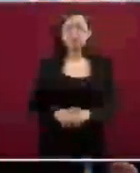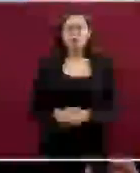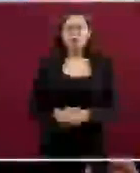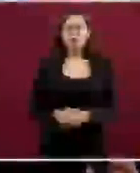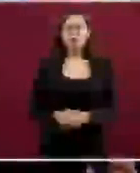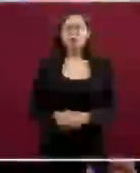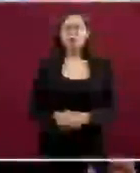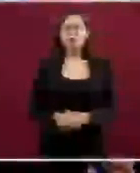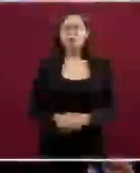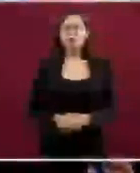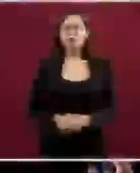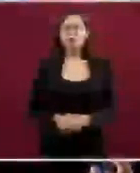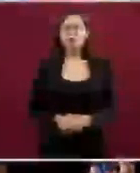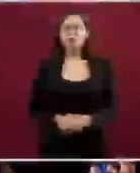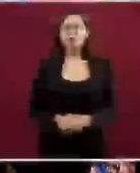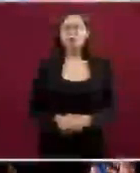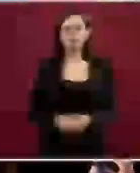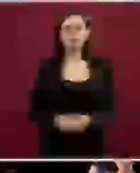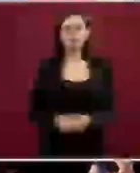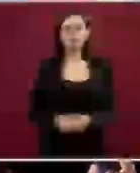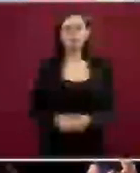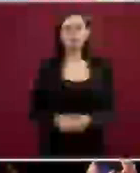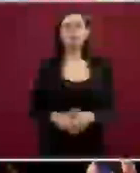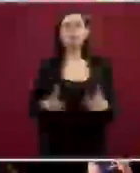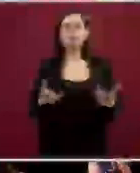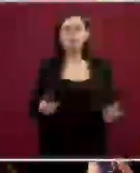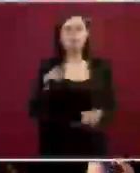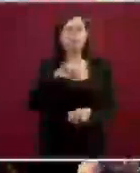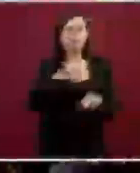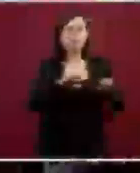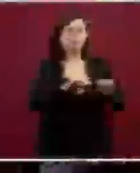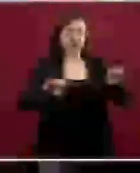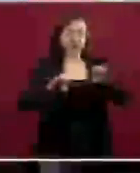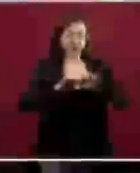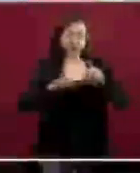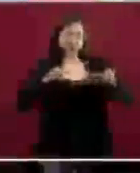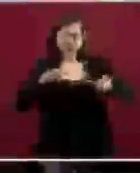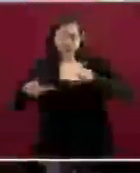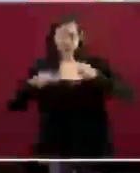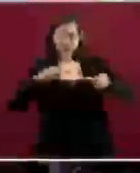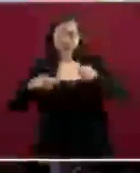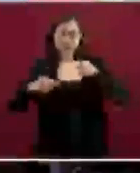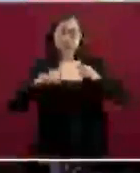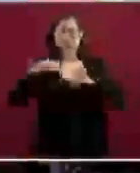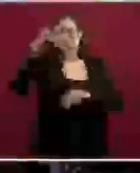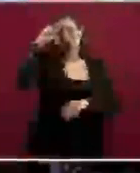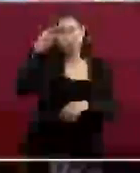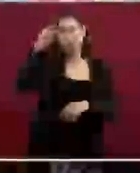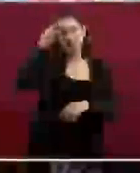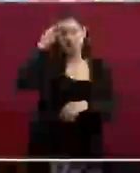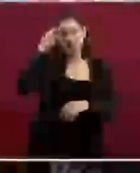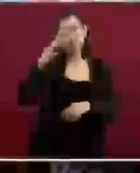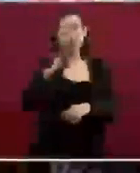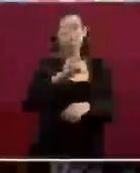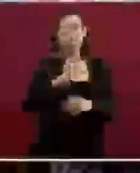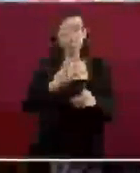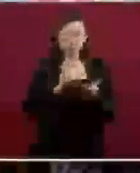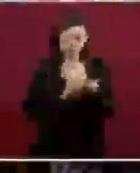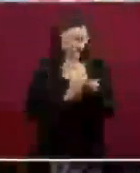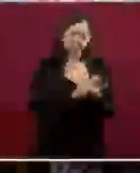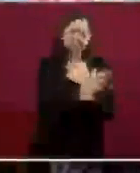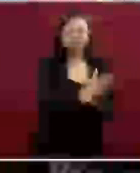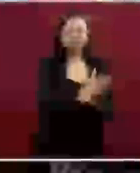lo que planeo la fuerza que teníamos operando lo que planea para poder desarrollar su